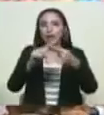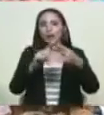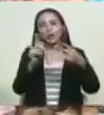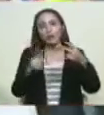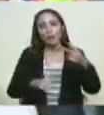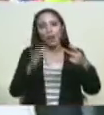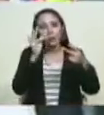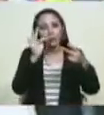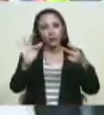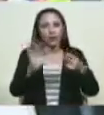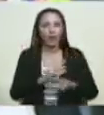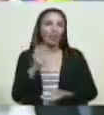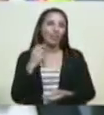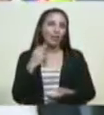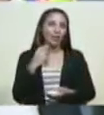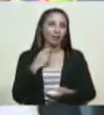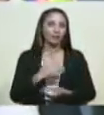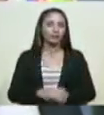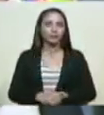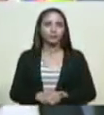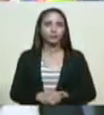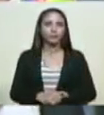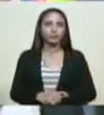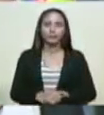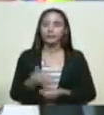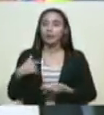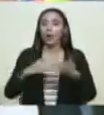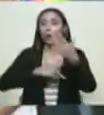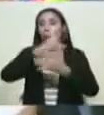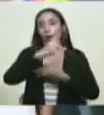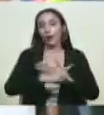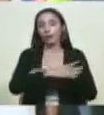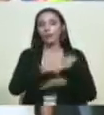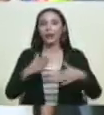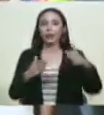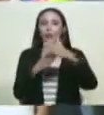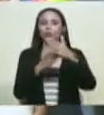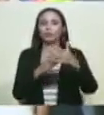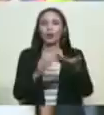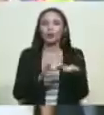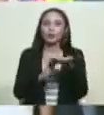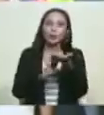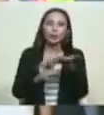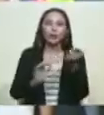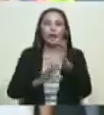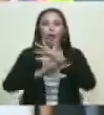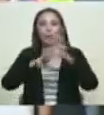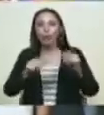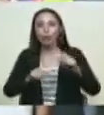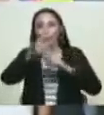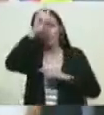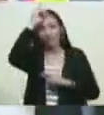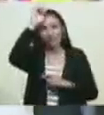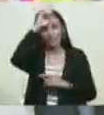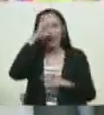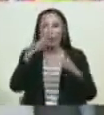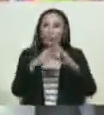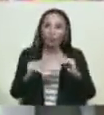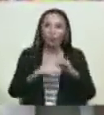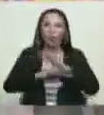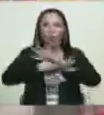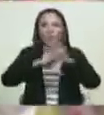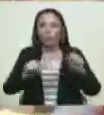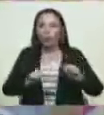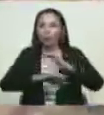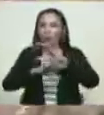República, para hacer un plan contra las mafias criminales de bachaqueros, de